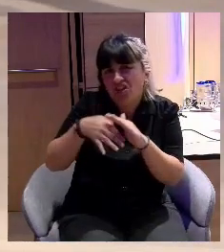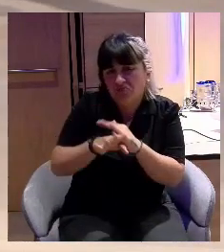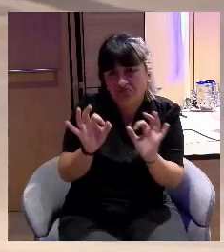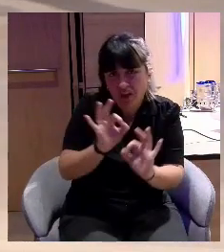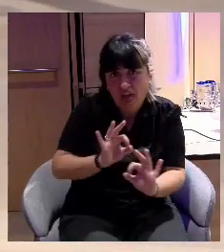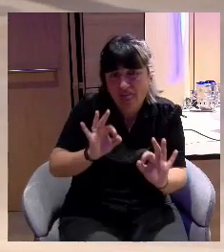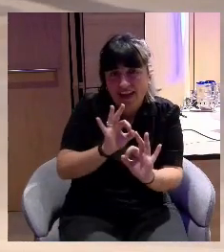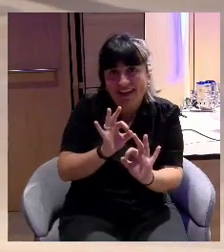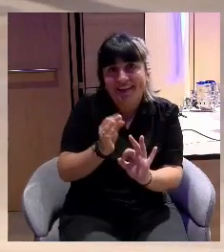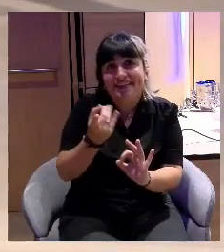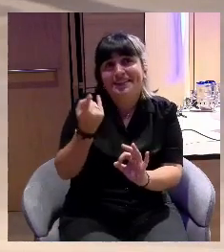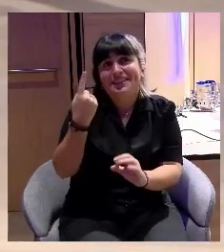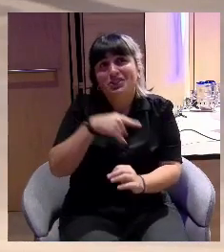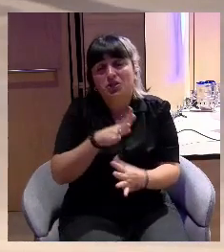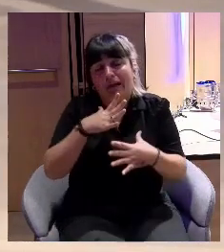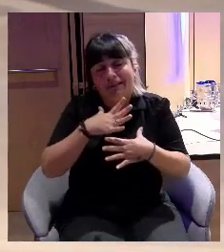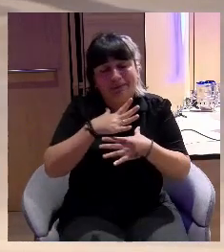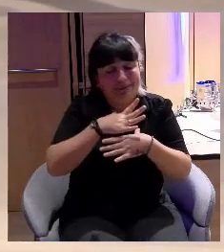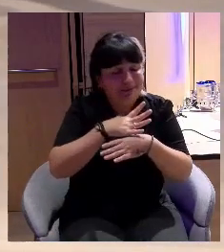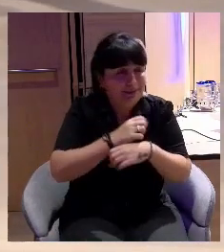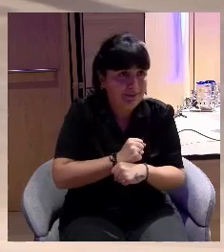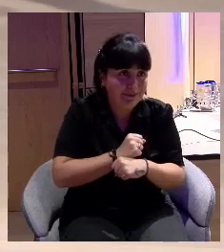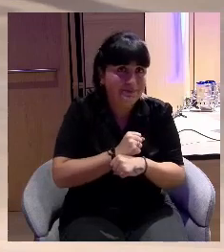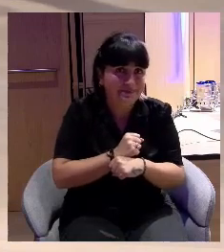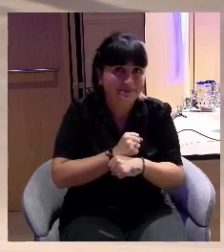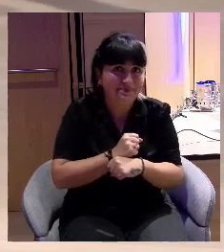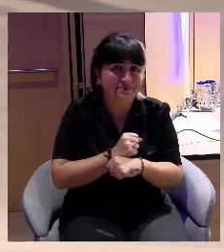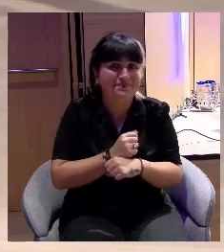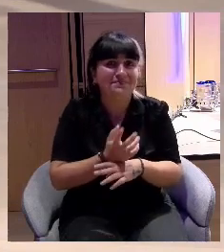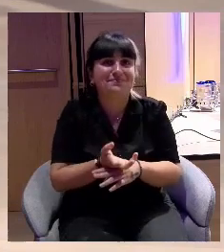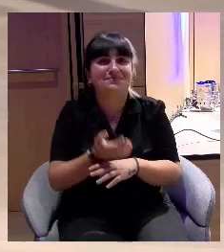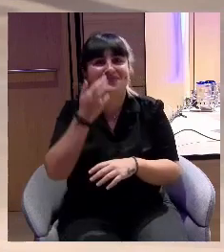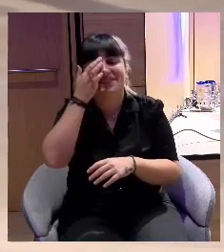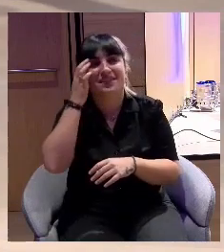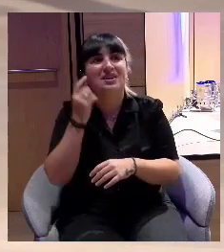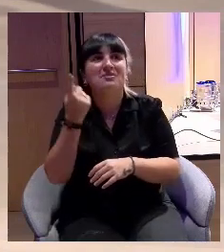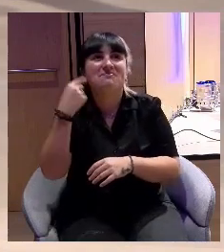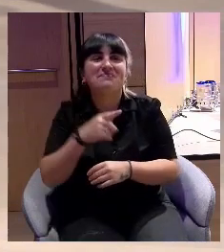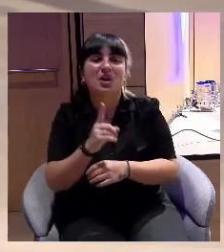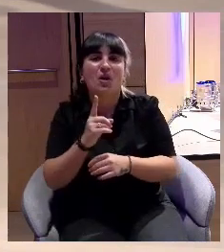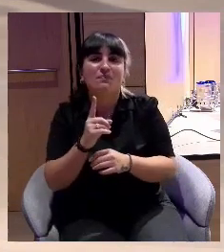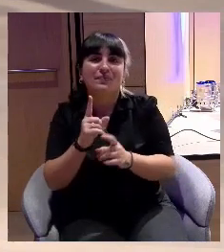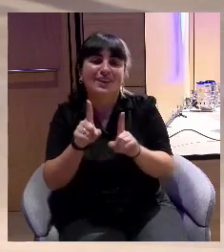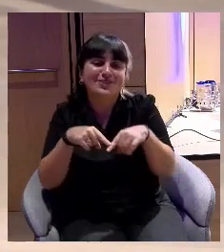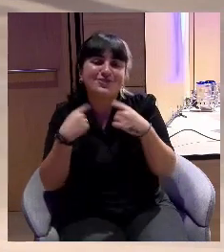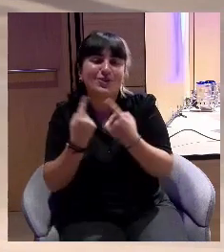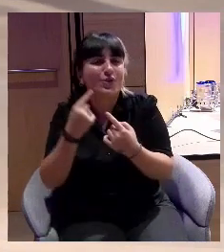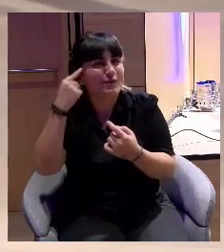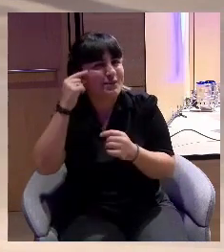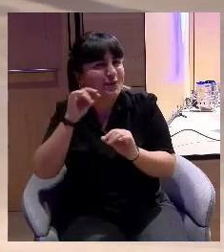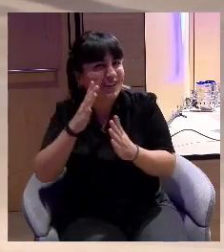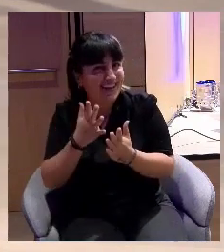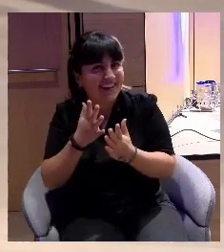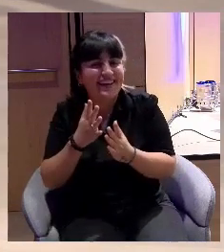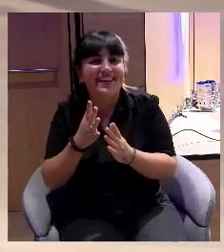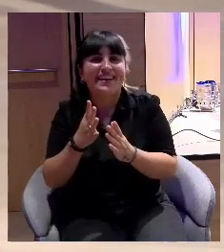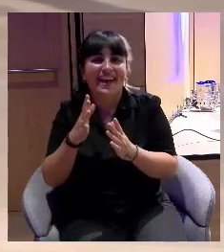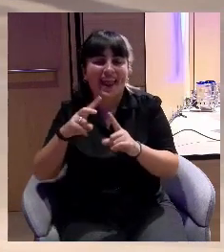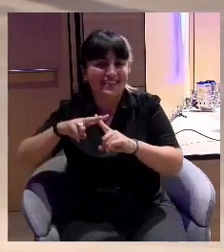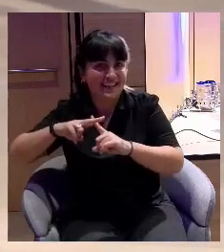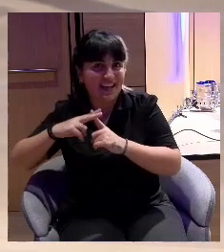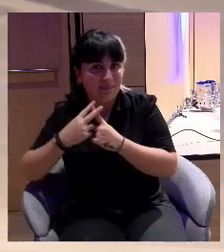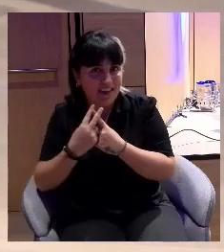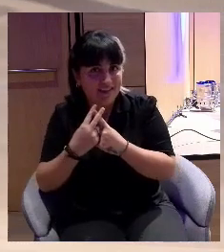Pero, y acá está el ejemplo claro, y es que muchas veces tenemos que pensar que nuestras herramientas no son en realidad para el usuario final, como decía Flor recién, y